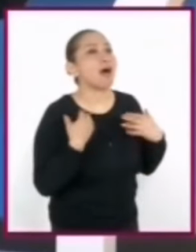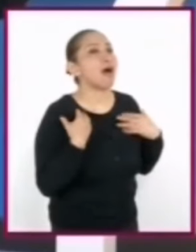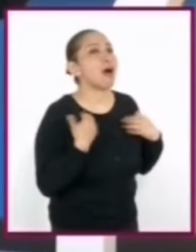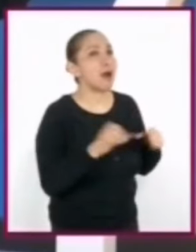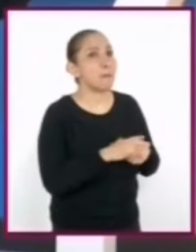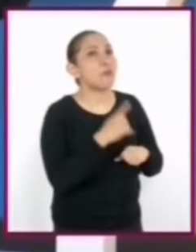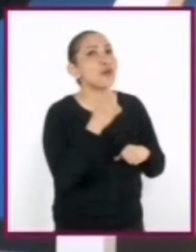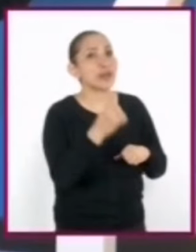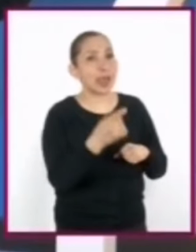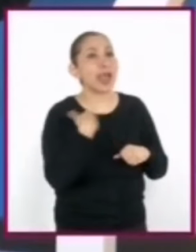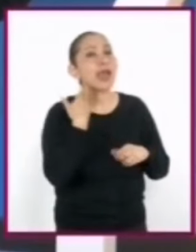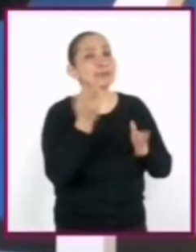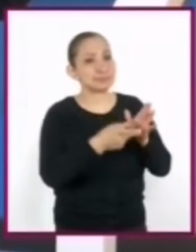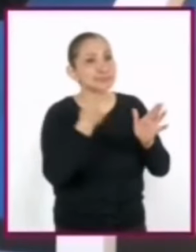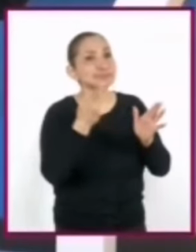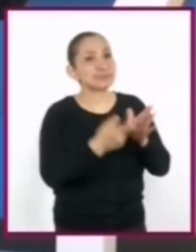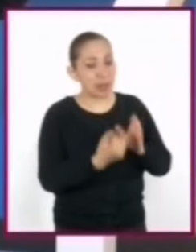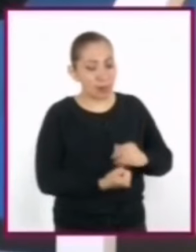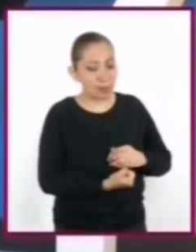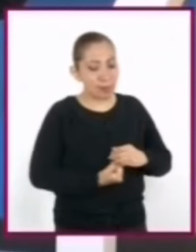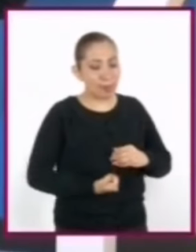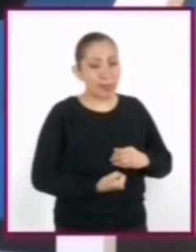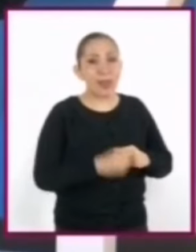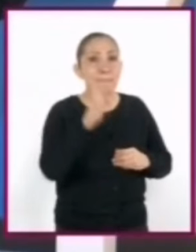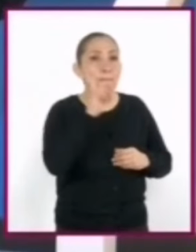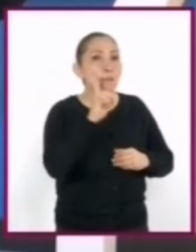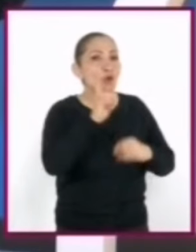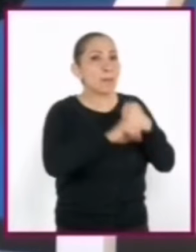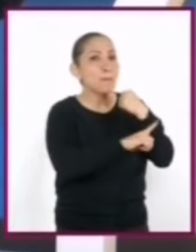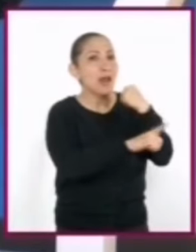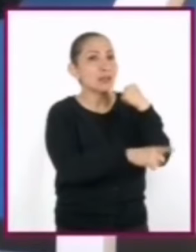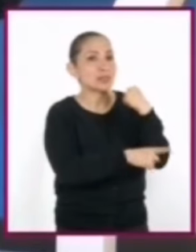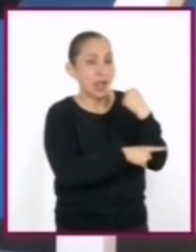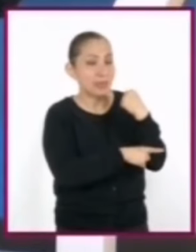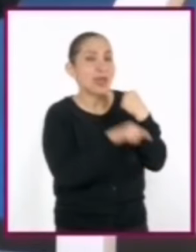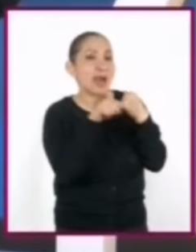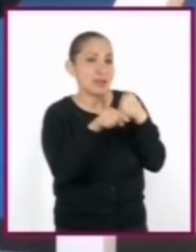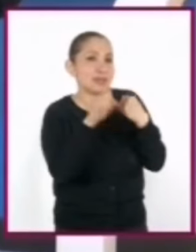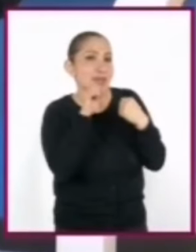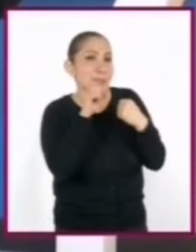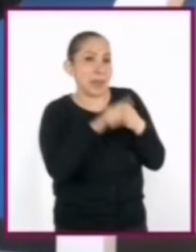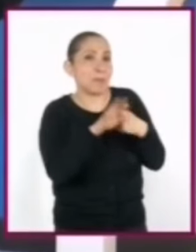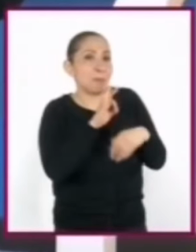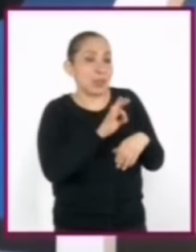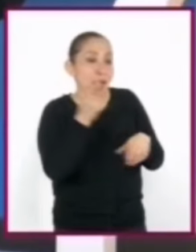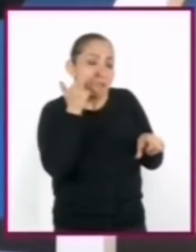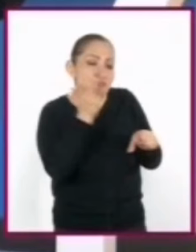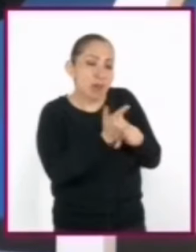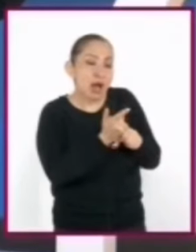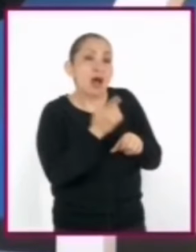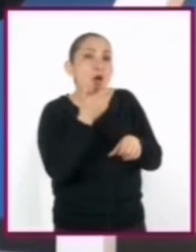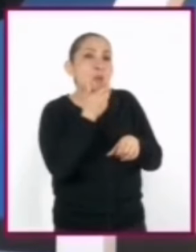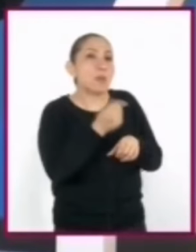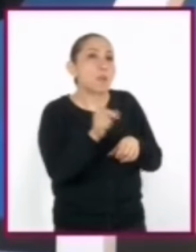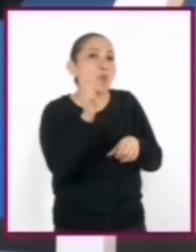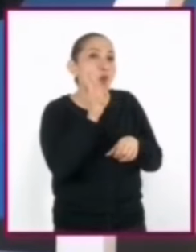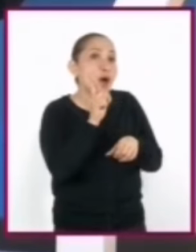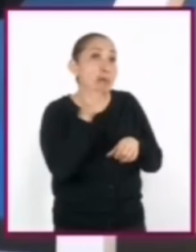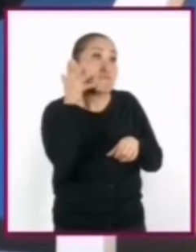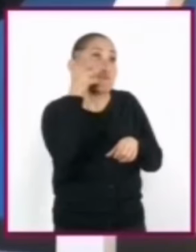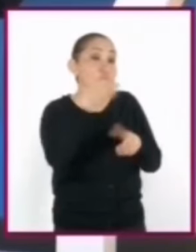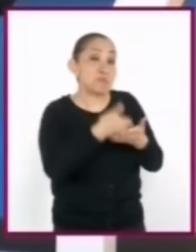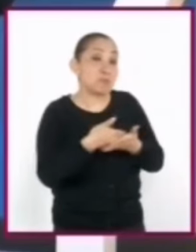entiendo por qué se les practica el ultrasonido a las mujeres embarazadas y asimismo puedan determinar el sexo del futuro